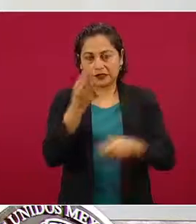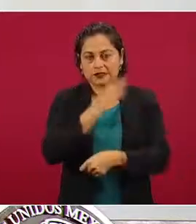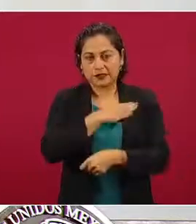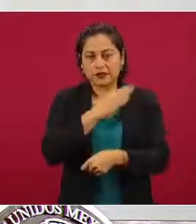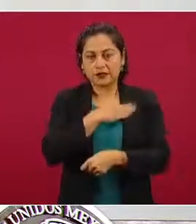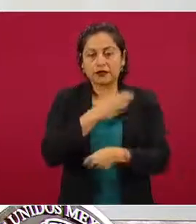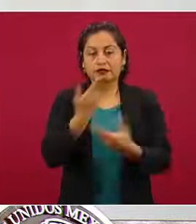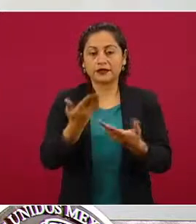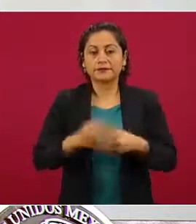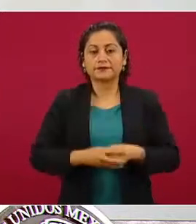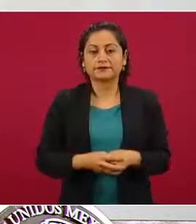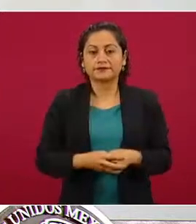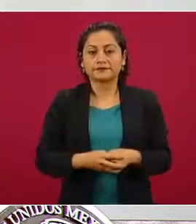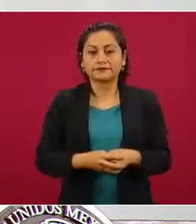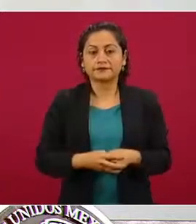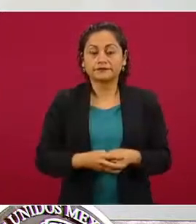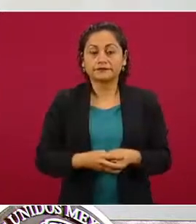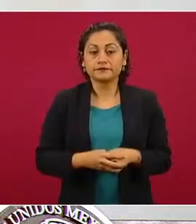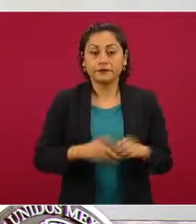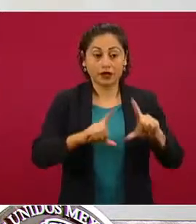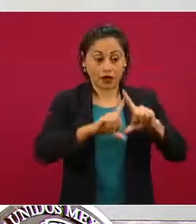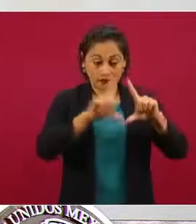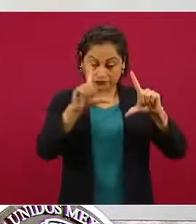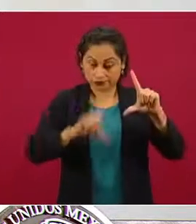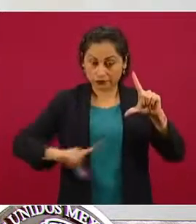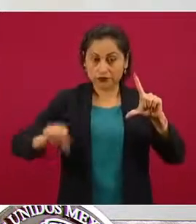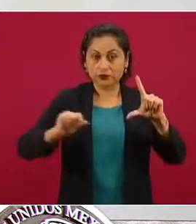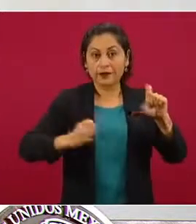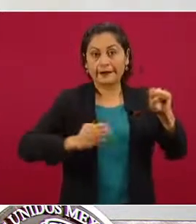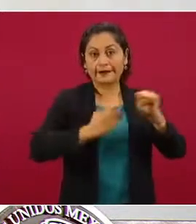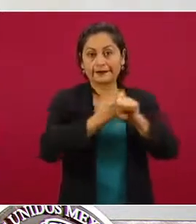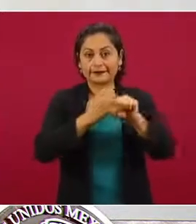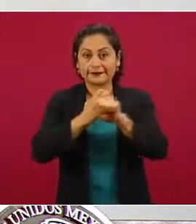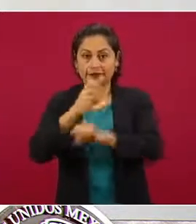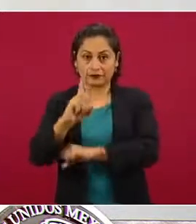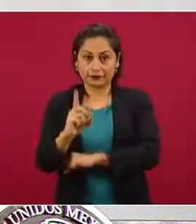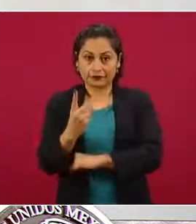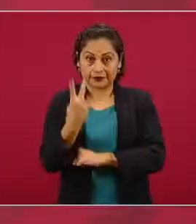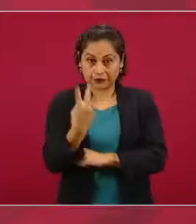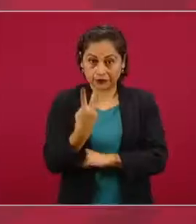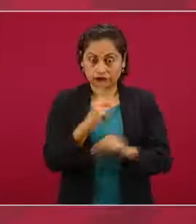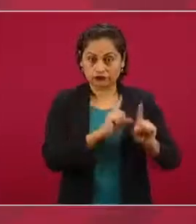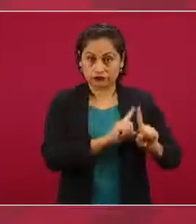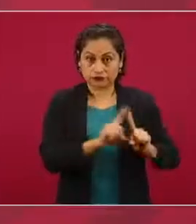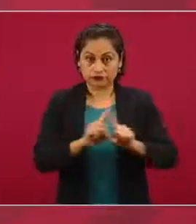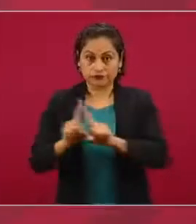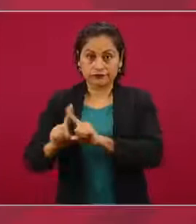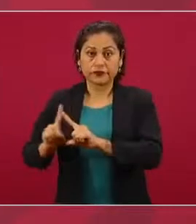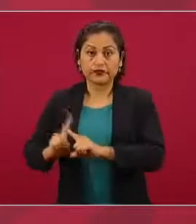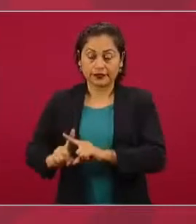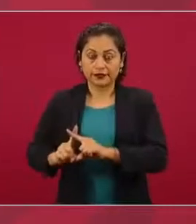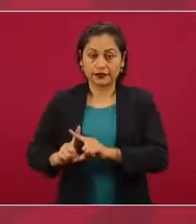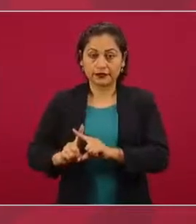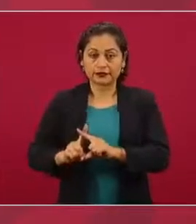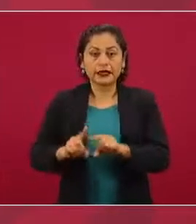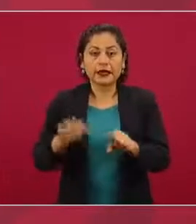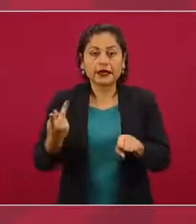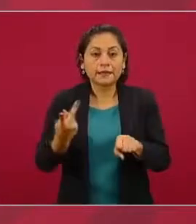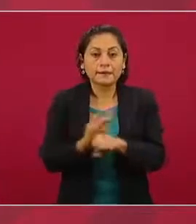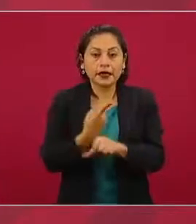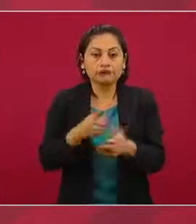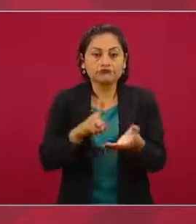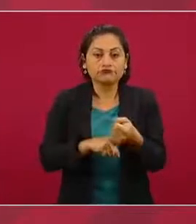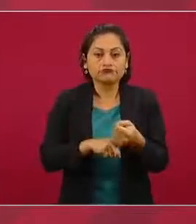las 32 entidades federativas, lo cual va a ser expuesto claramente en